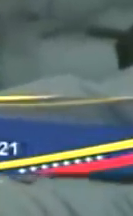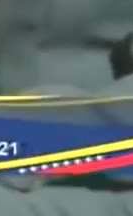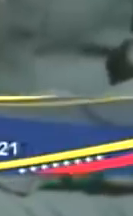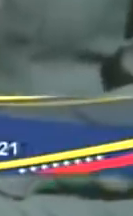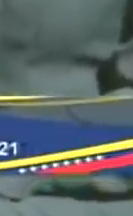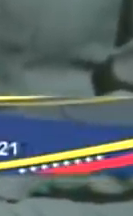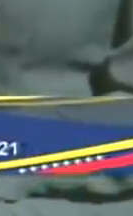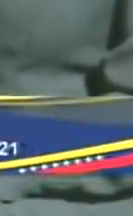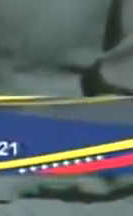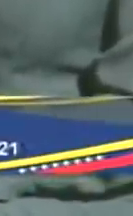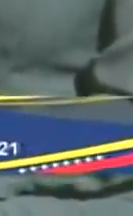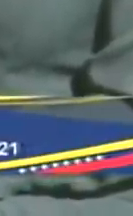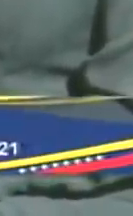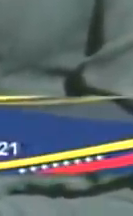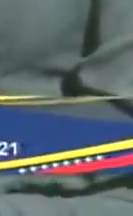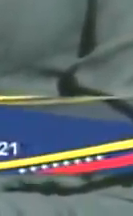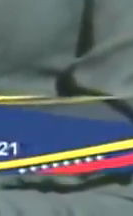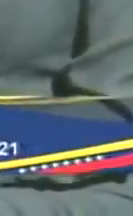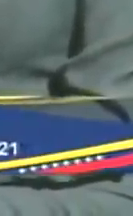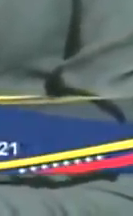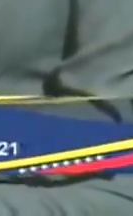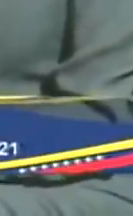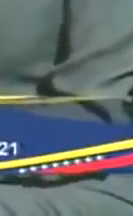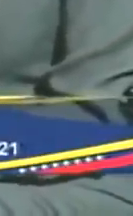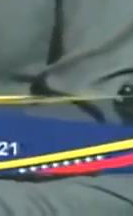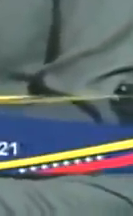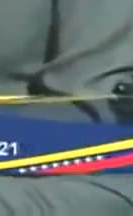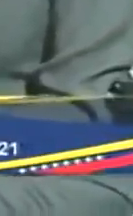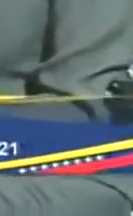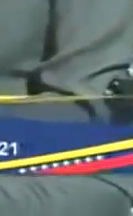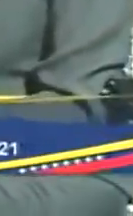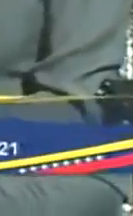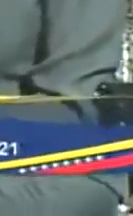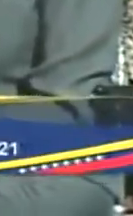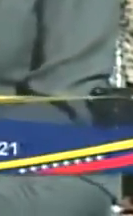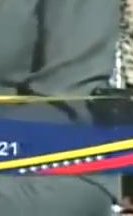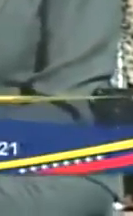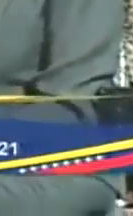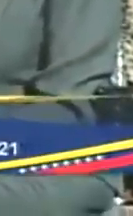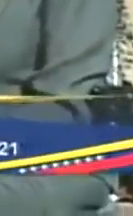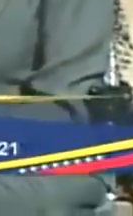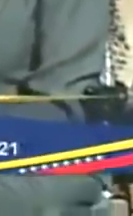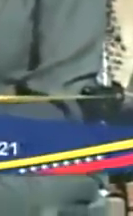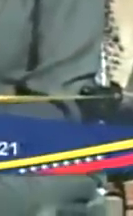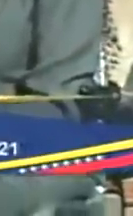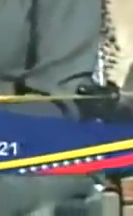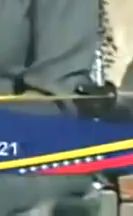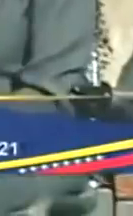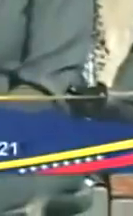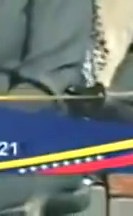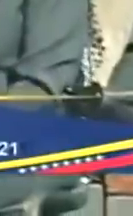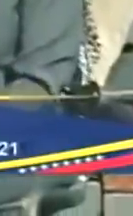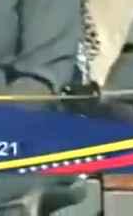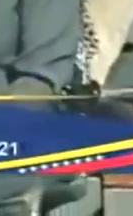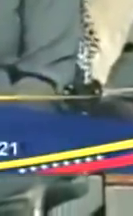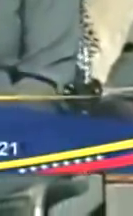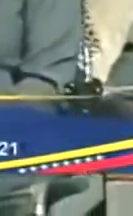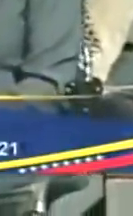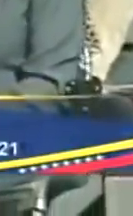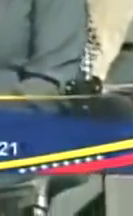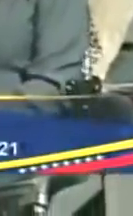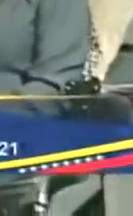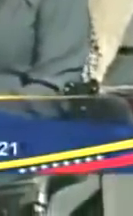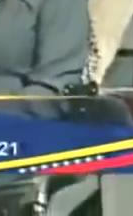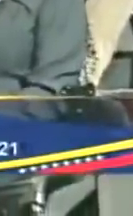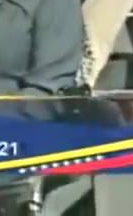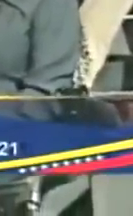FONACID por apoyar la ciencia con los distintos financiamientos a los proyectos científicos que se han desarrollado, sobre todo en los